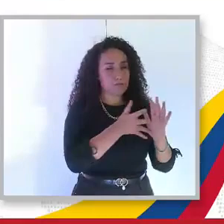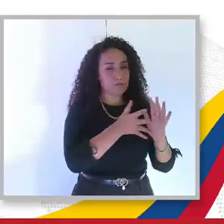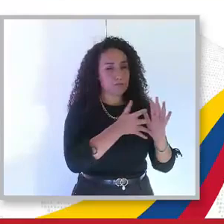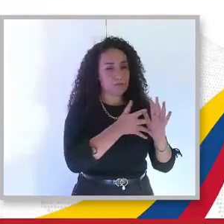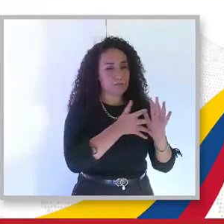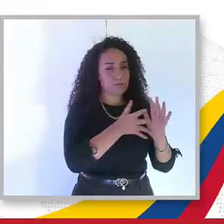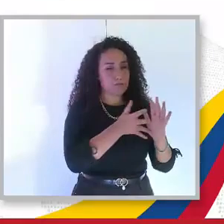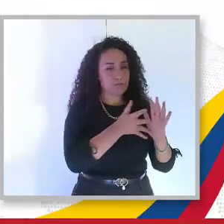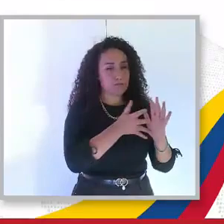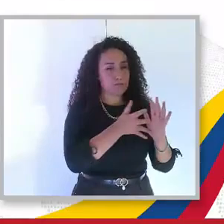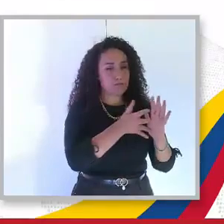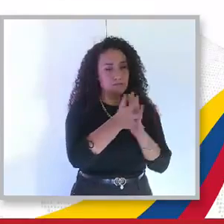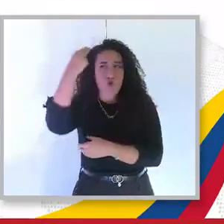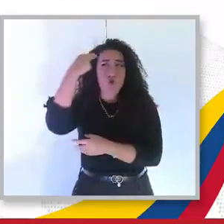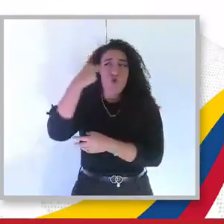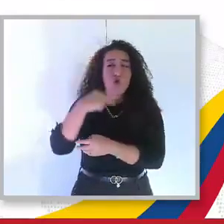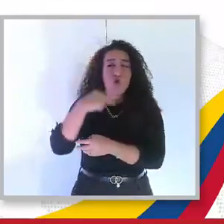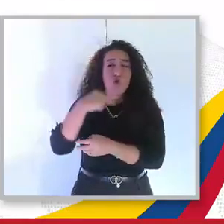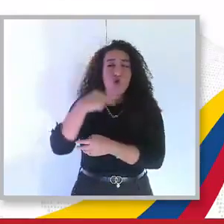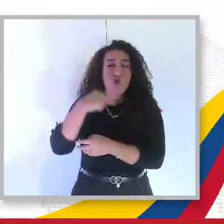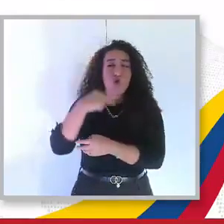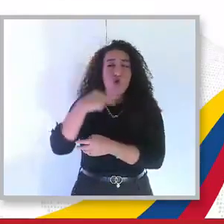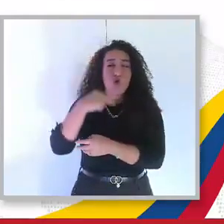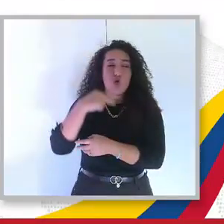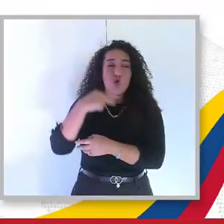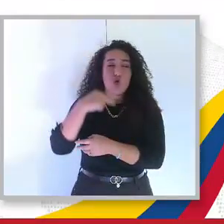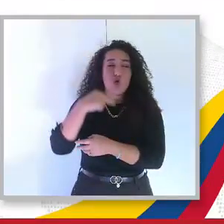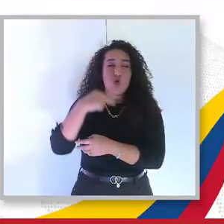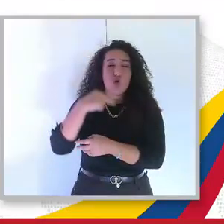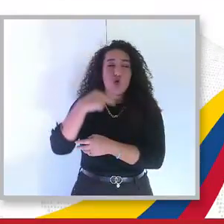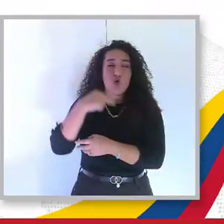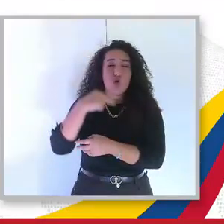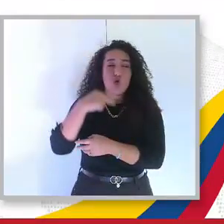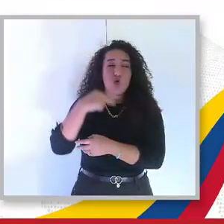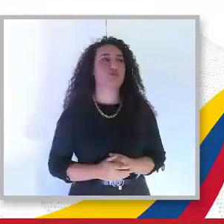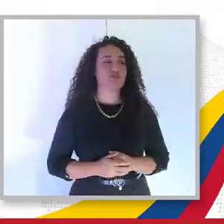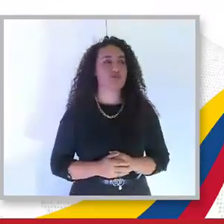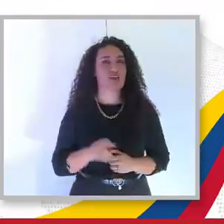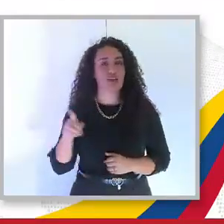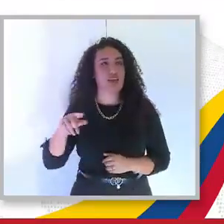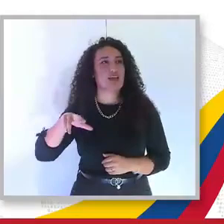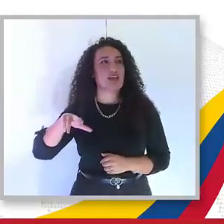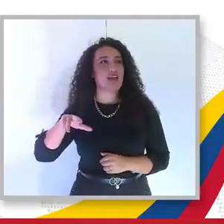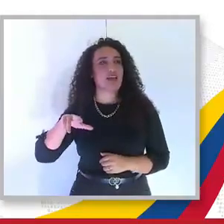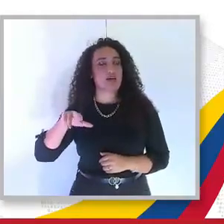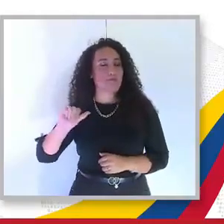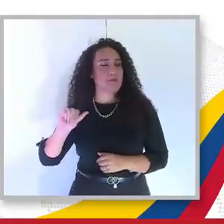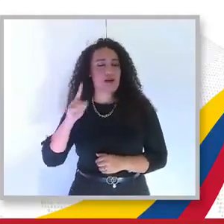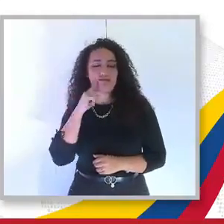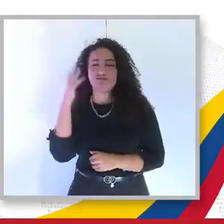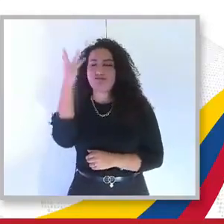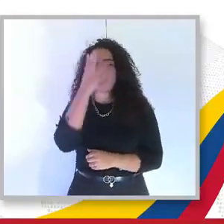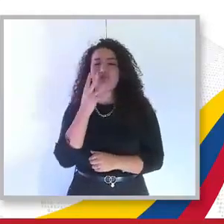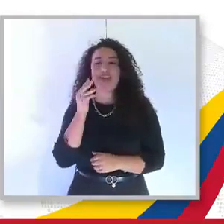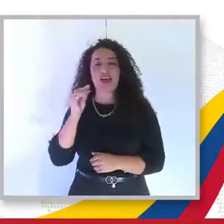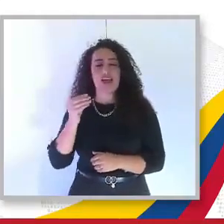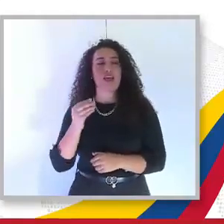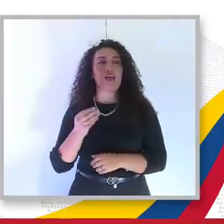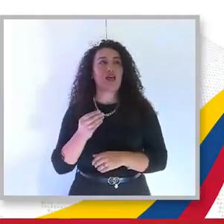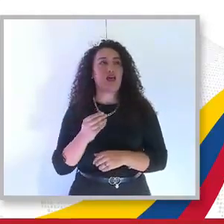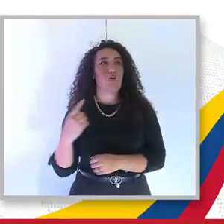que están viviendo con el gobierno de Petro, de Gustavo Petro y de nuestra hermana, queridísima hermana, Francia Márquez. Así que bueno, gracias de